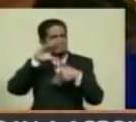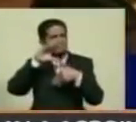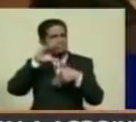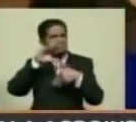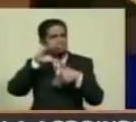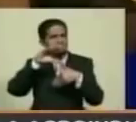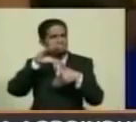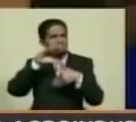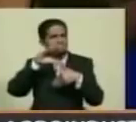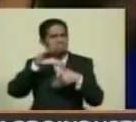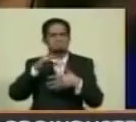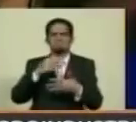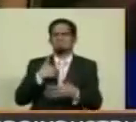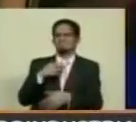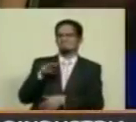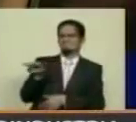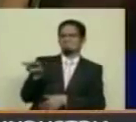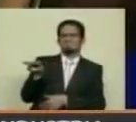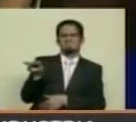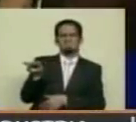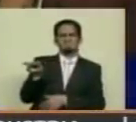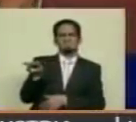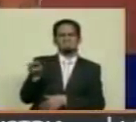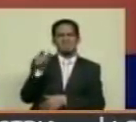porque yo no puedo creer que se pueda ser tan mentiroso,